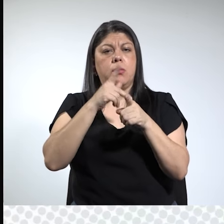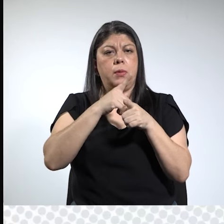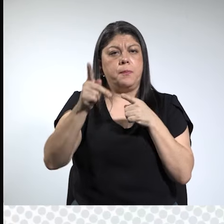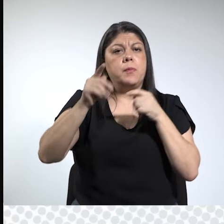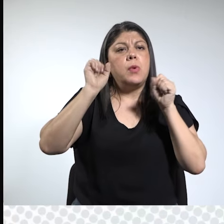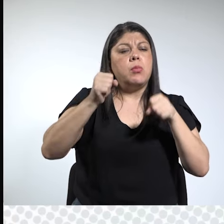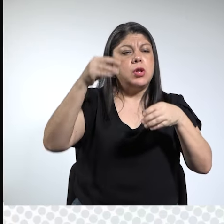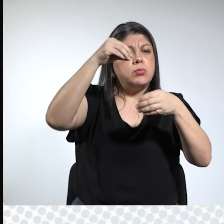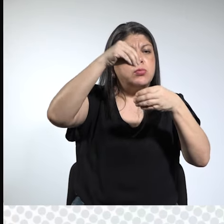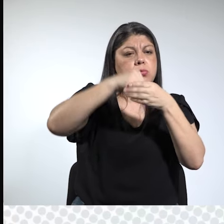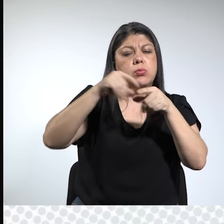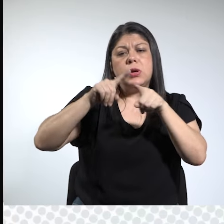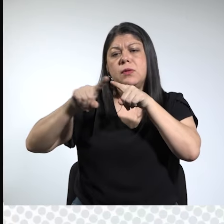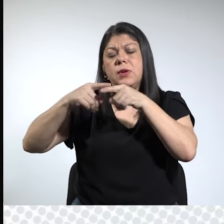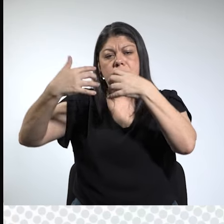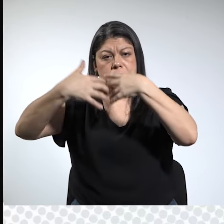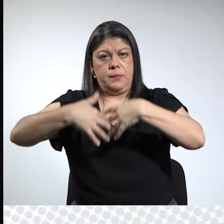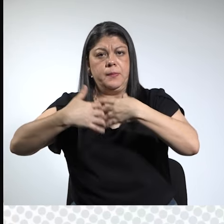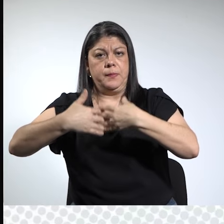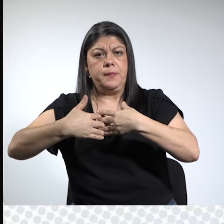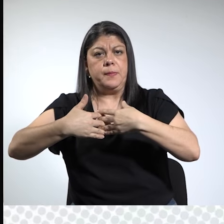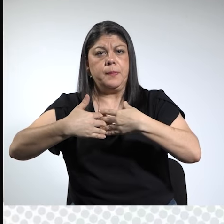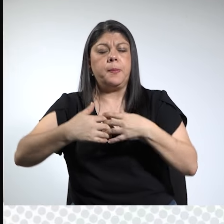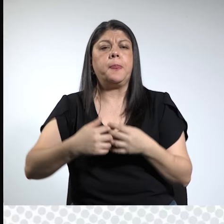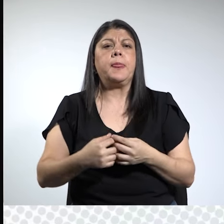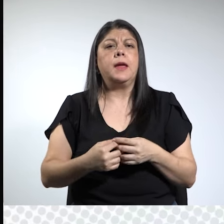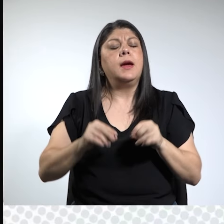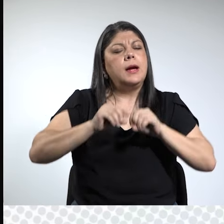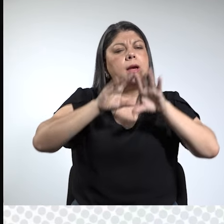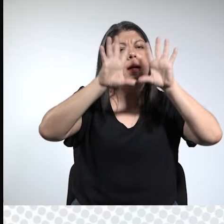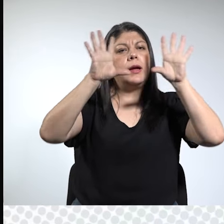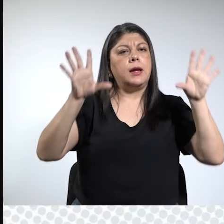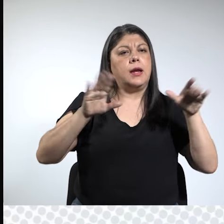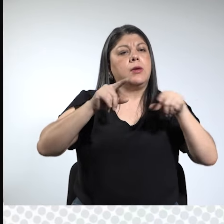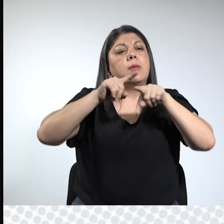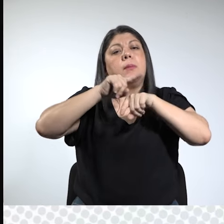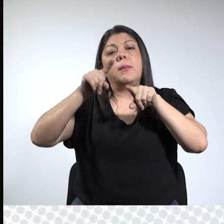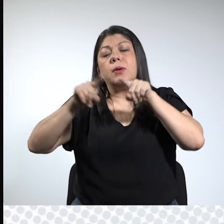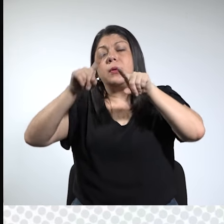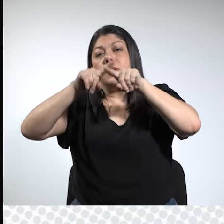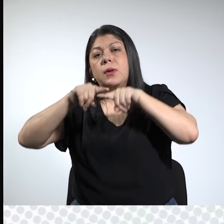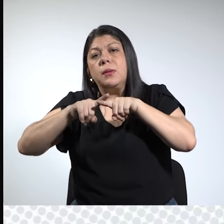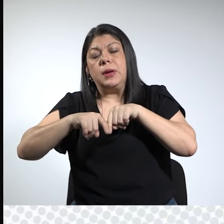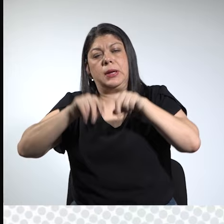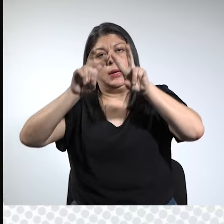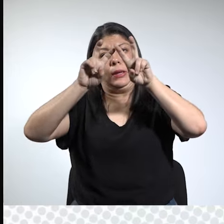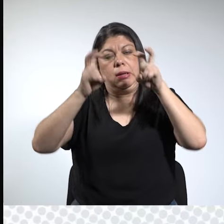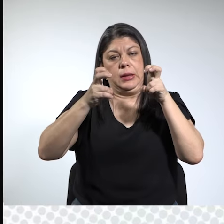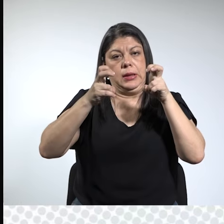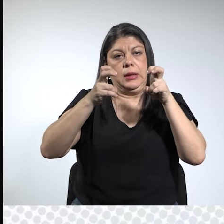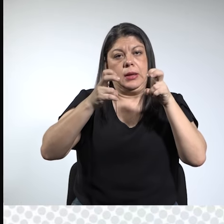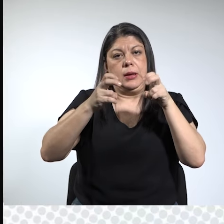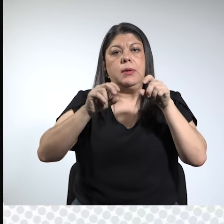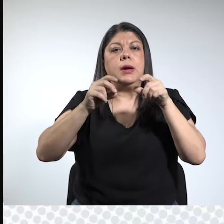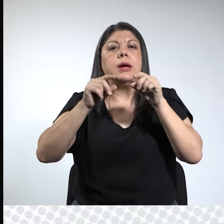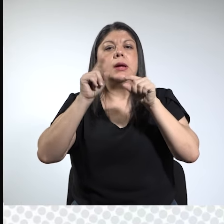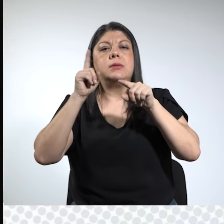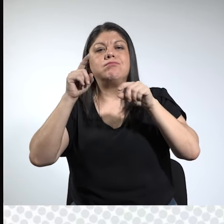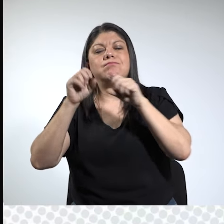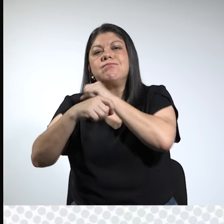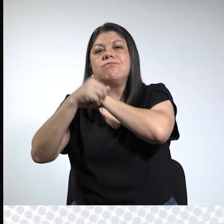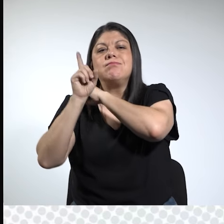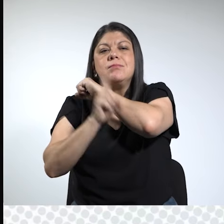ser reinsertados en ciertas industrias. Claro, todo esto depende de qué estamos hablando, ¿verdad? Que fue el